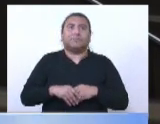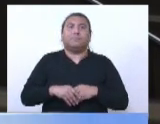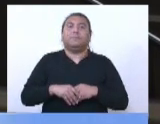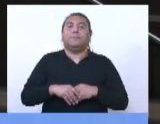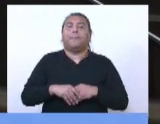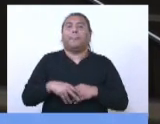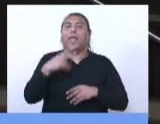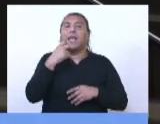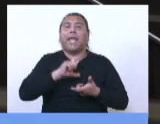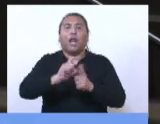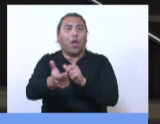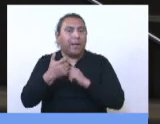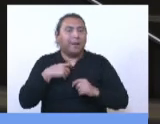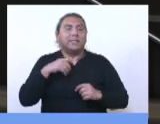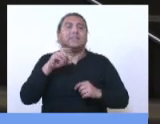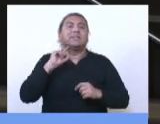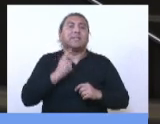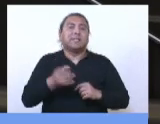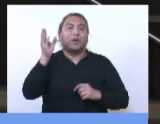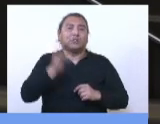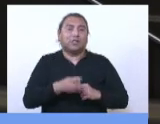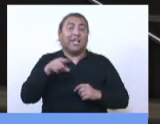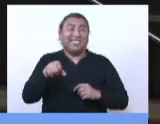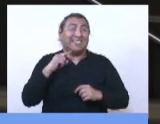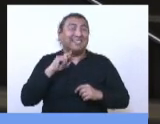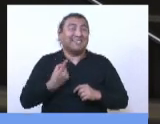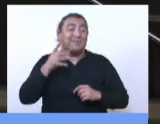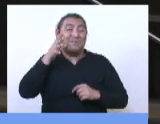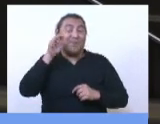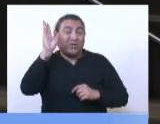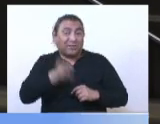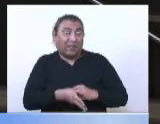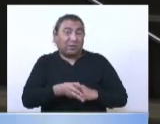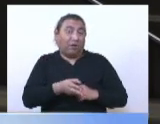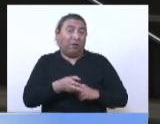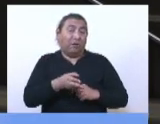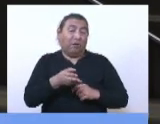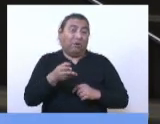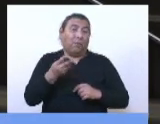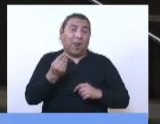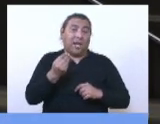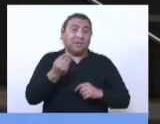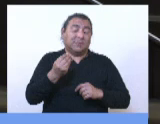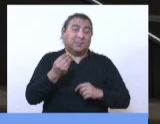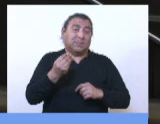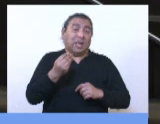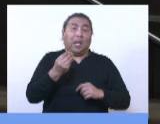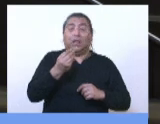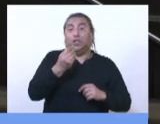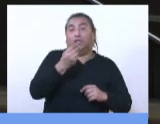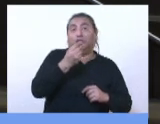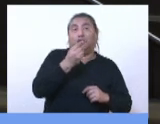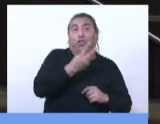son el 13 por ciento y ese 13 por ciento uno de los más poco de los índices lo que el dow por ciento del